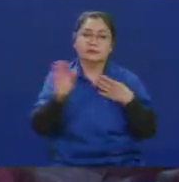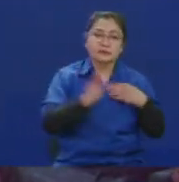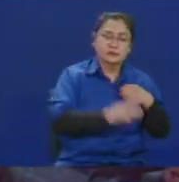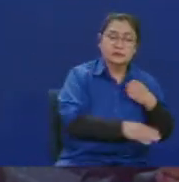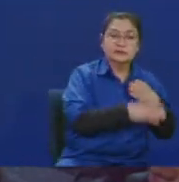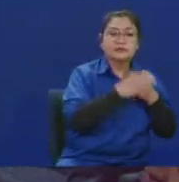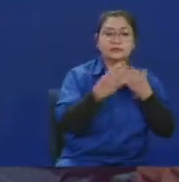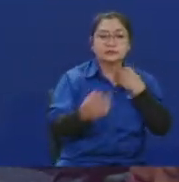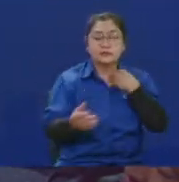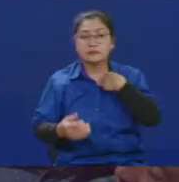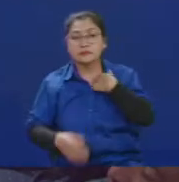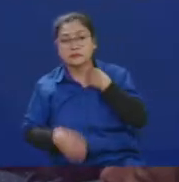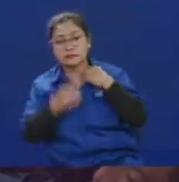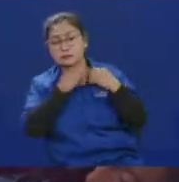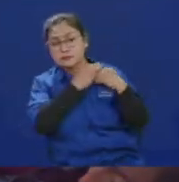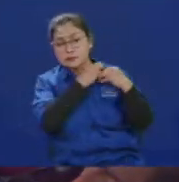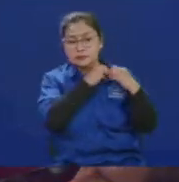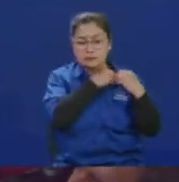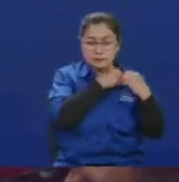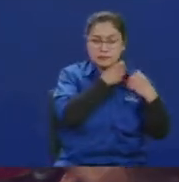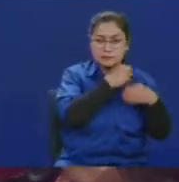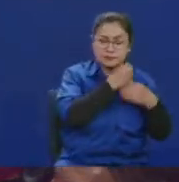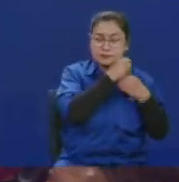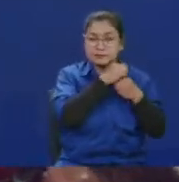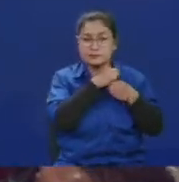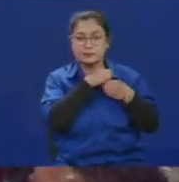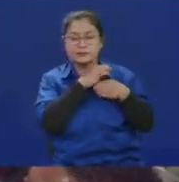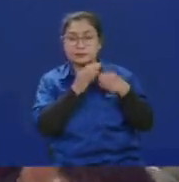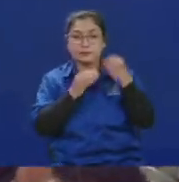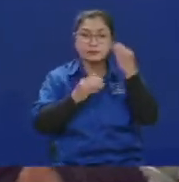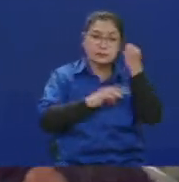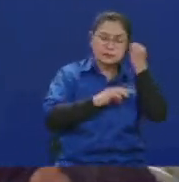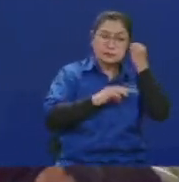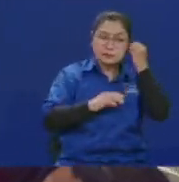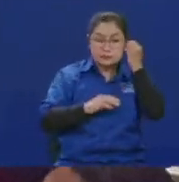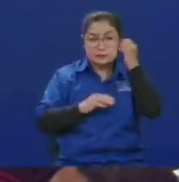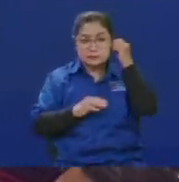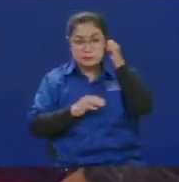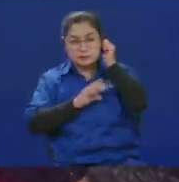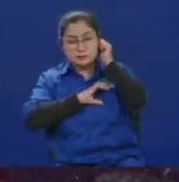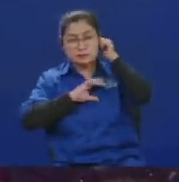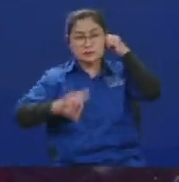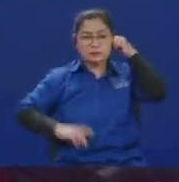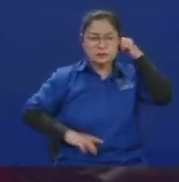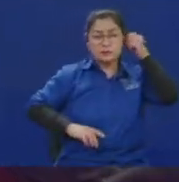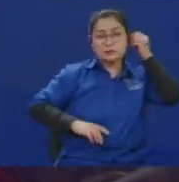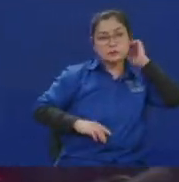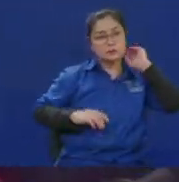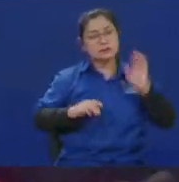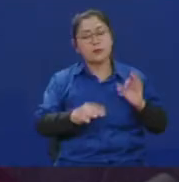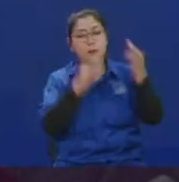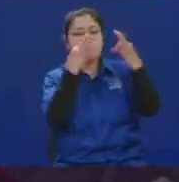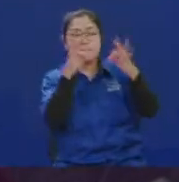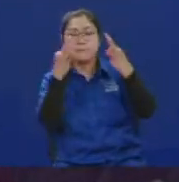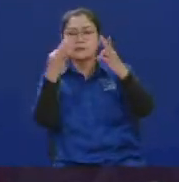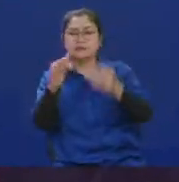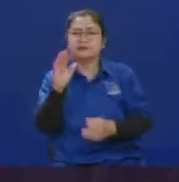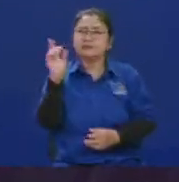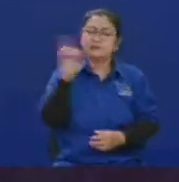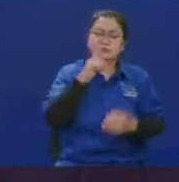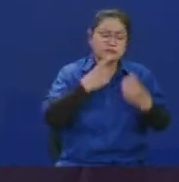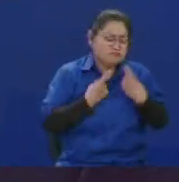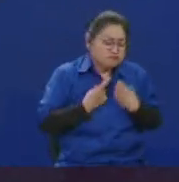Hoy con gozo te alabamos, Señor. Este es el Cristo que yo predico, y no